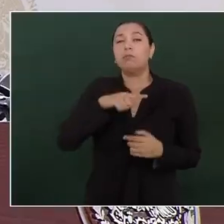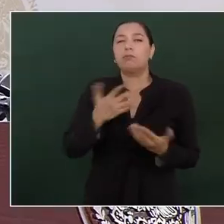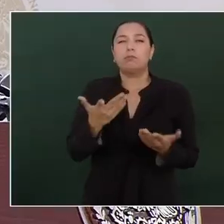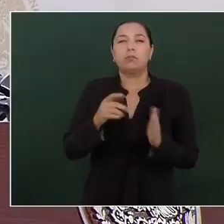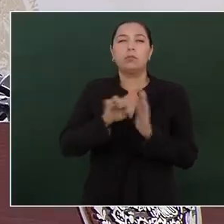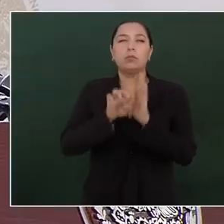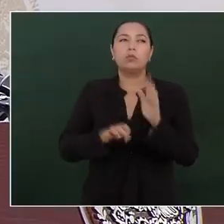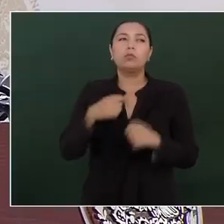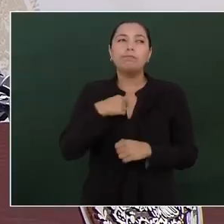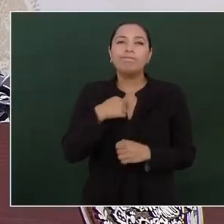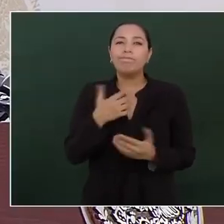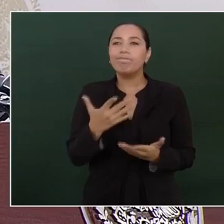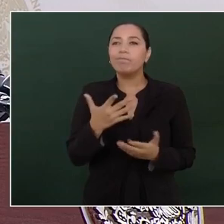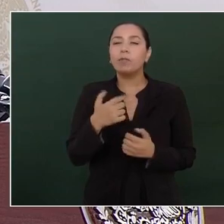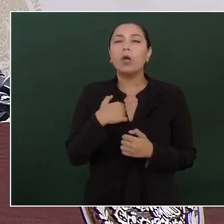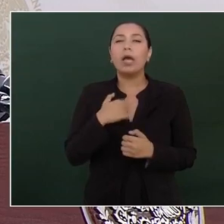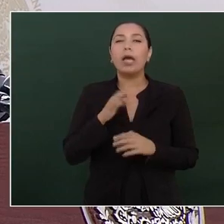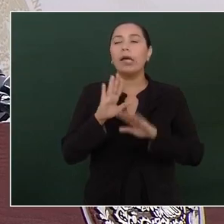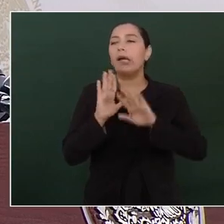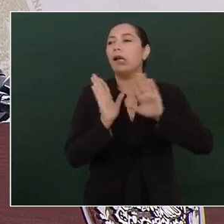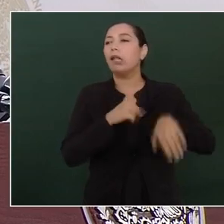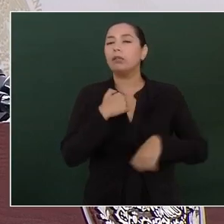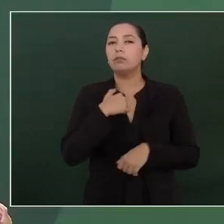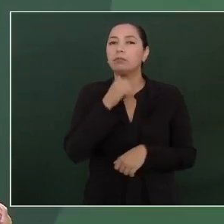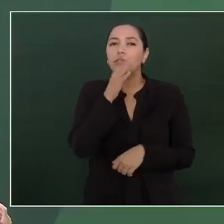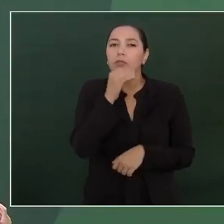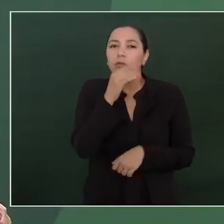nosotros hacernos de la vista gorda,